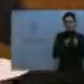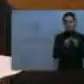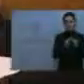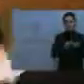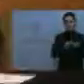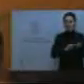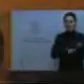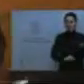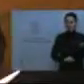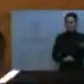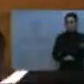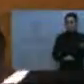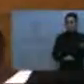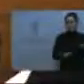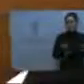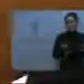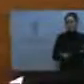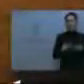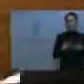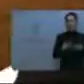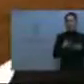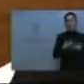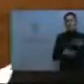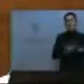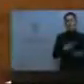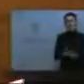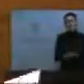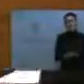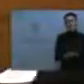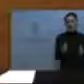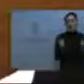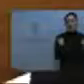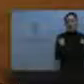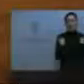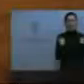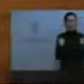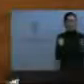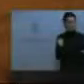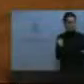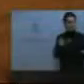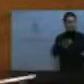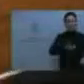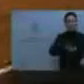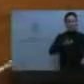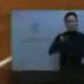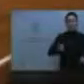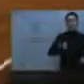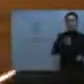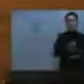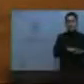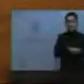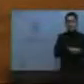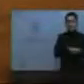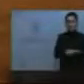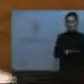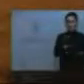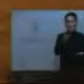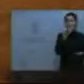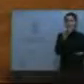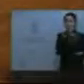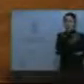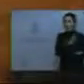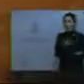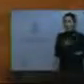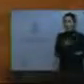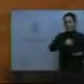esto funcione. Hable con los profesionales responsables, hable con los alcaldes, porque de lo contrario, si no, lo que